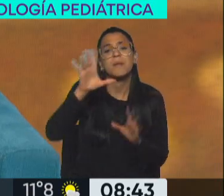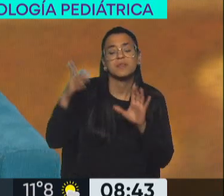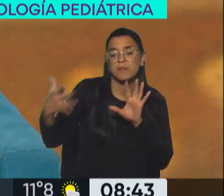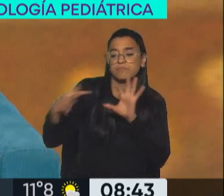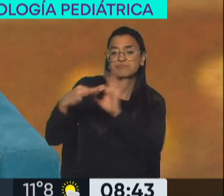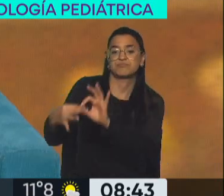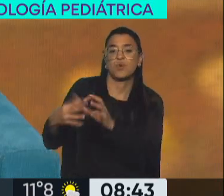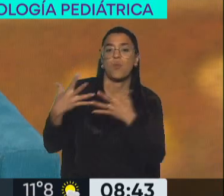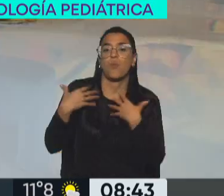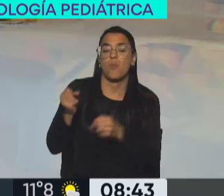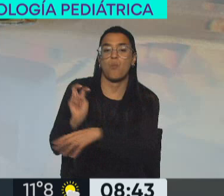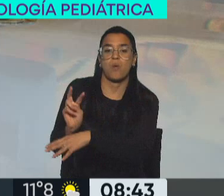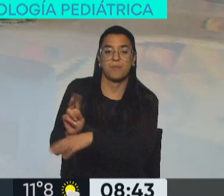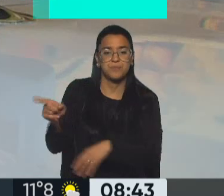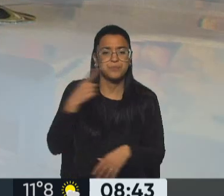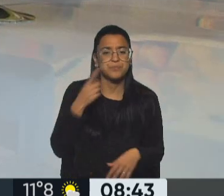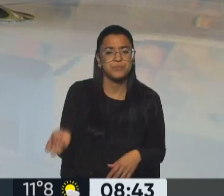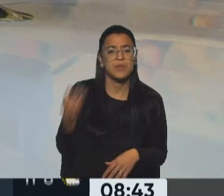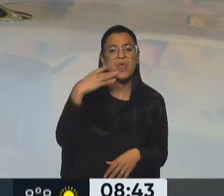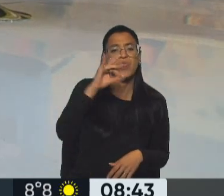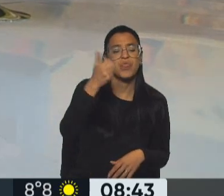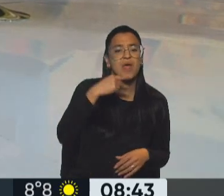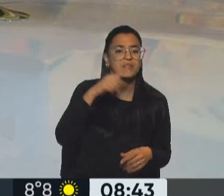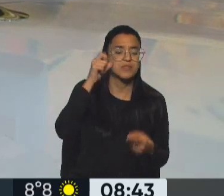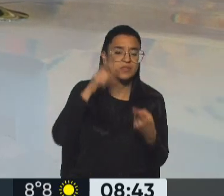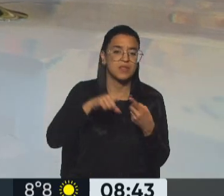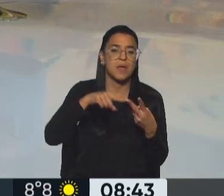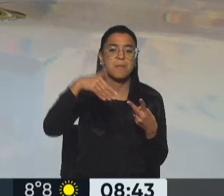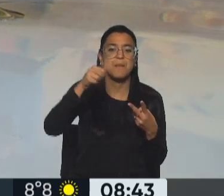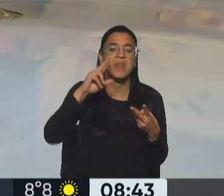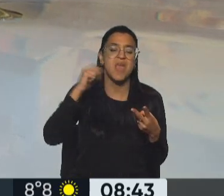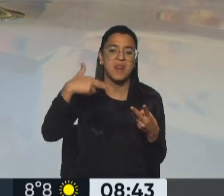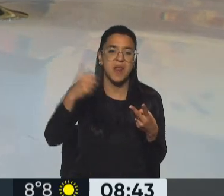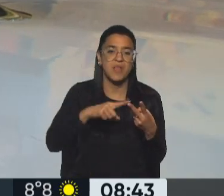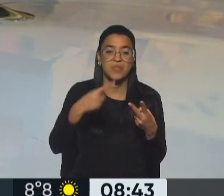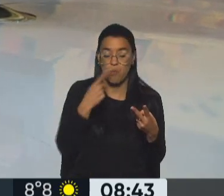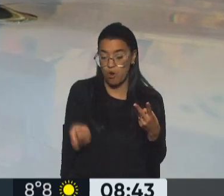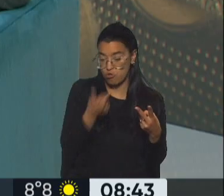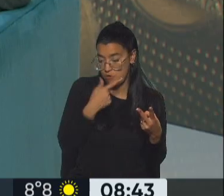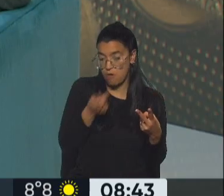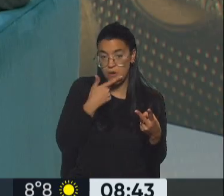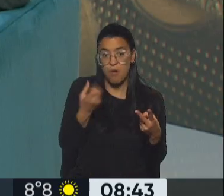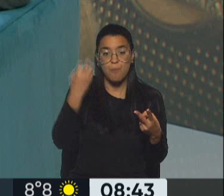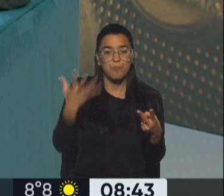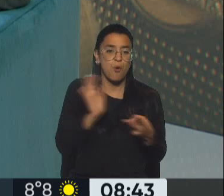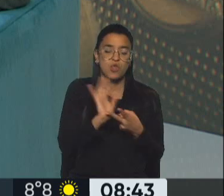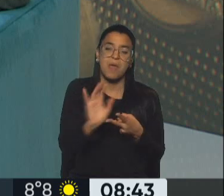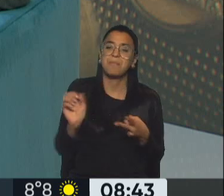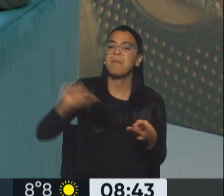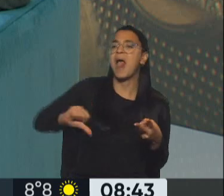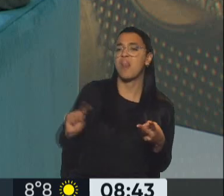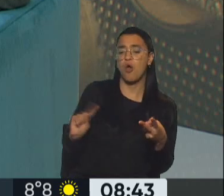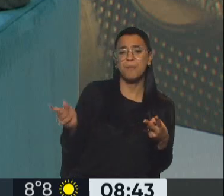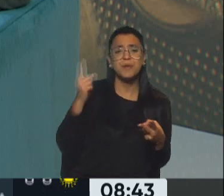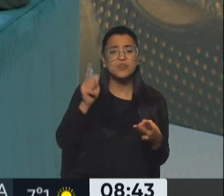al cuidado de la salud. Miren, nos están llamando, a ver, Dante y Mariana dicen, bueno, uno toma el antibiótico porque sabe que no le va a hacer mal, pero